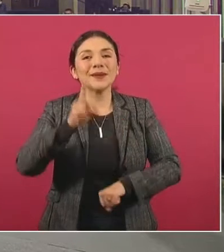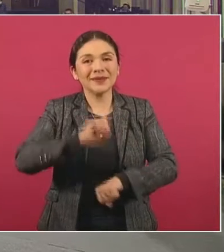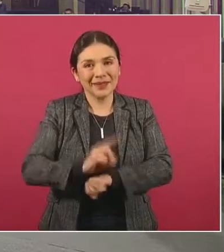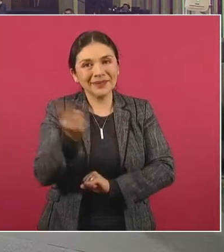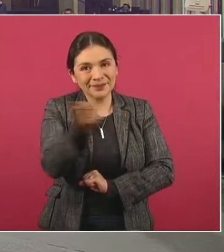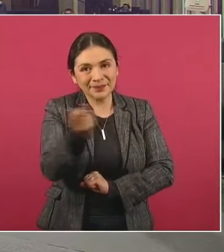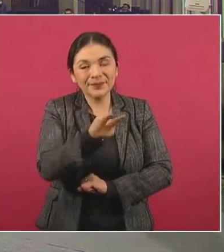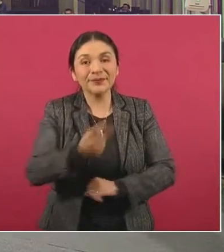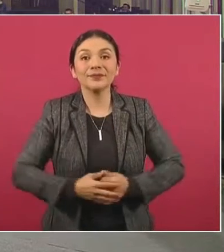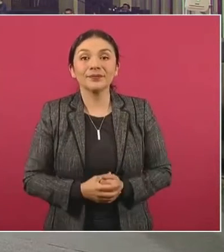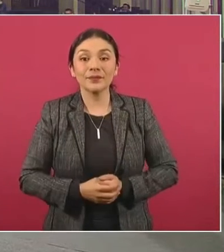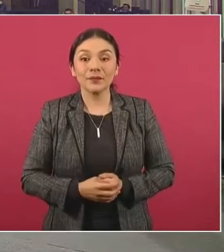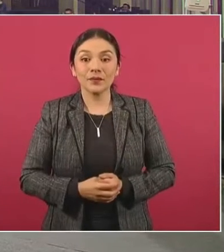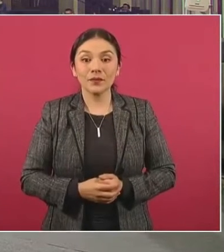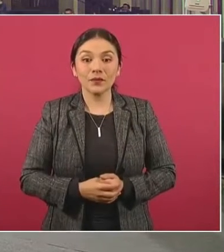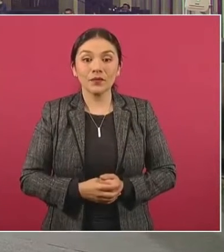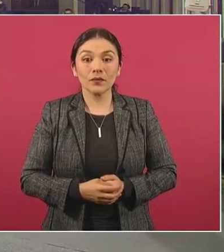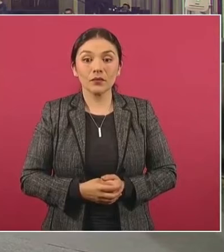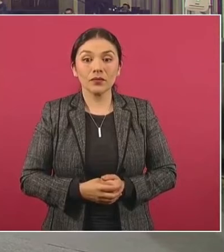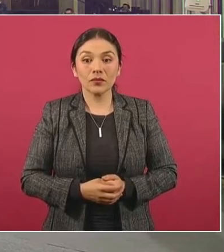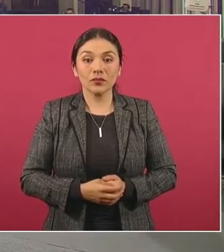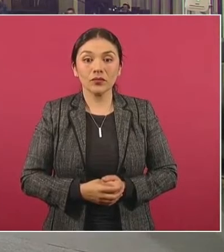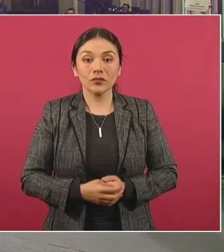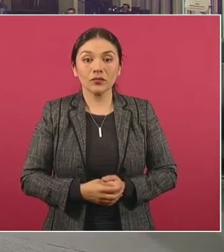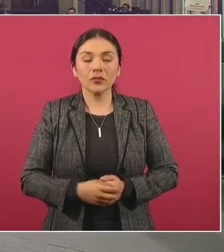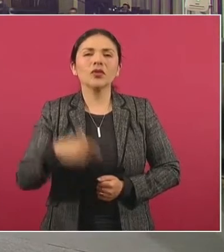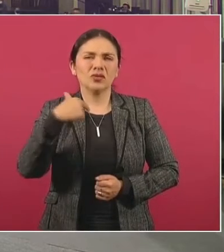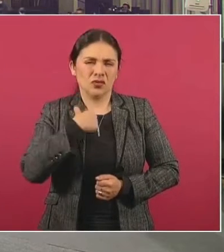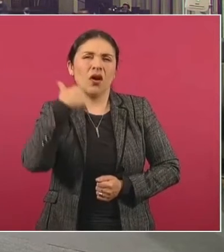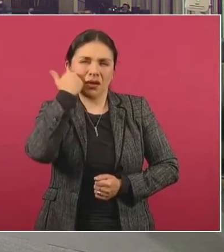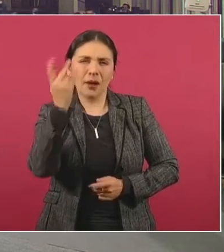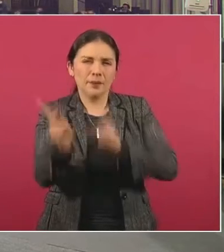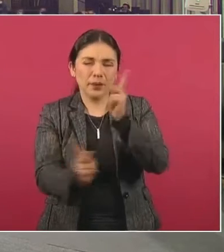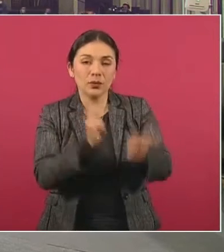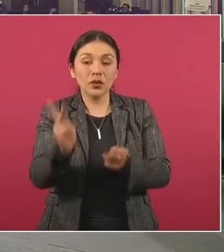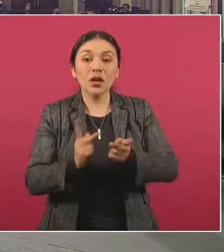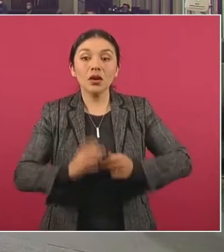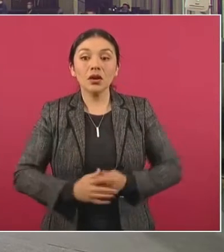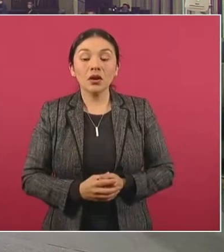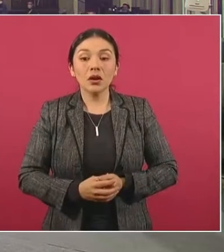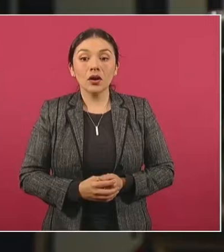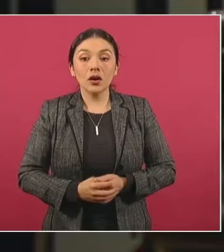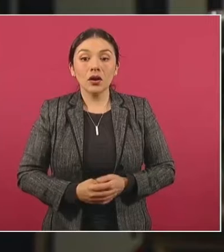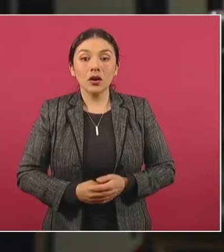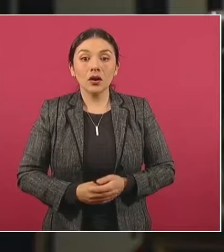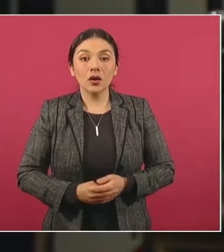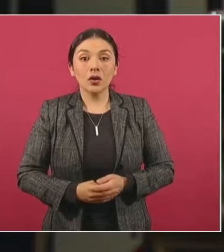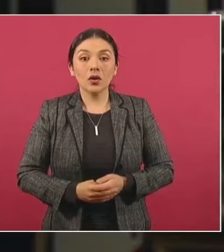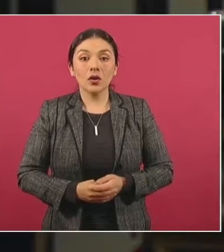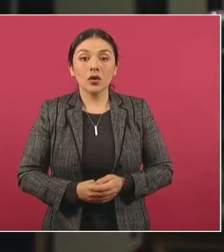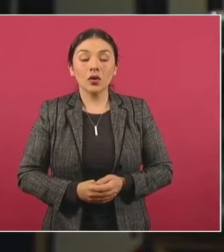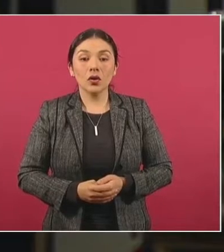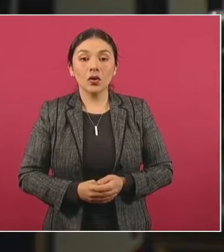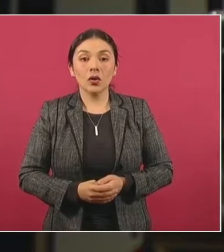días, funcionaria. Yo le quisiera preguntar en qué estado